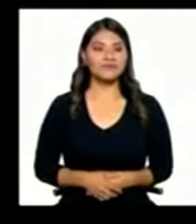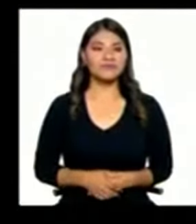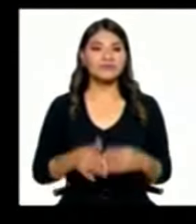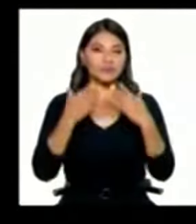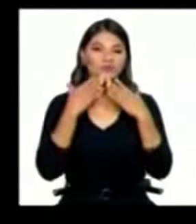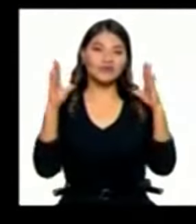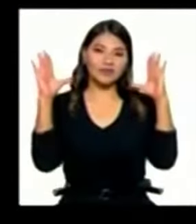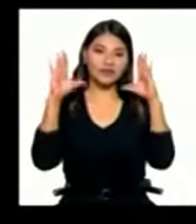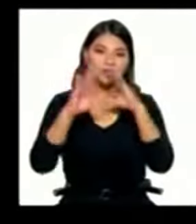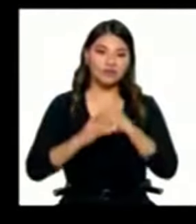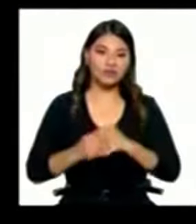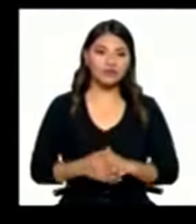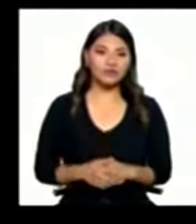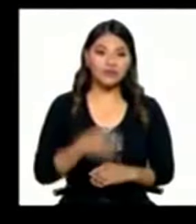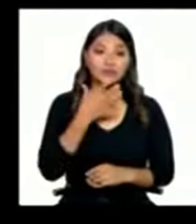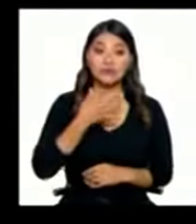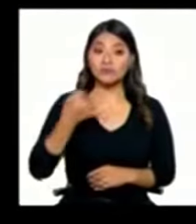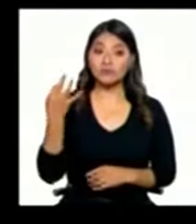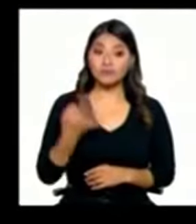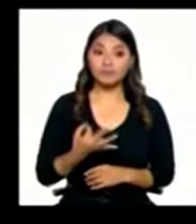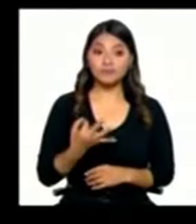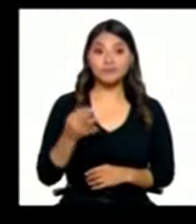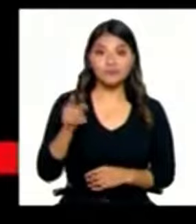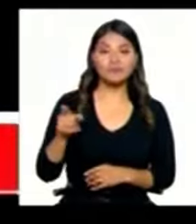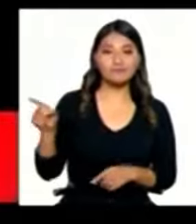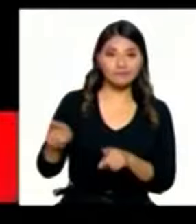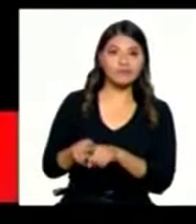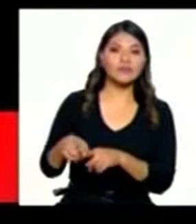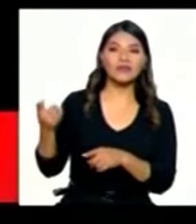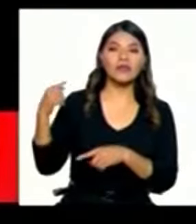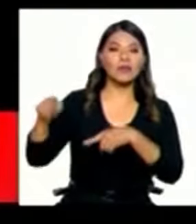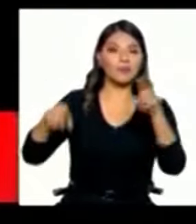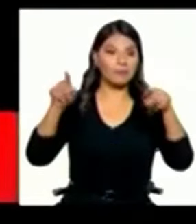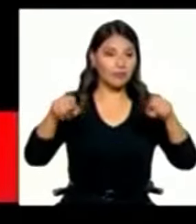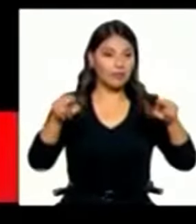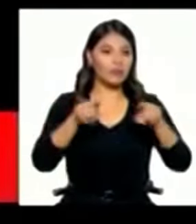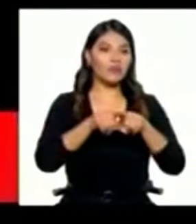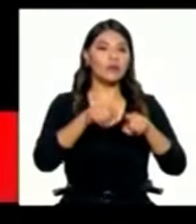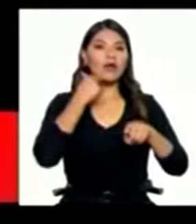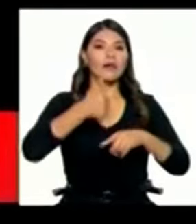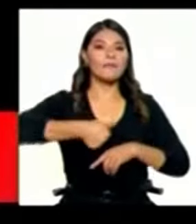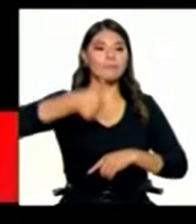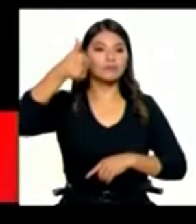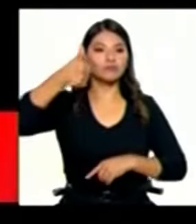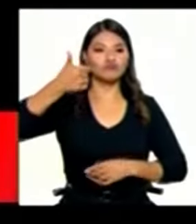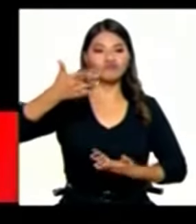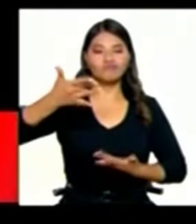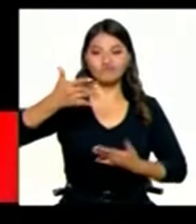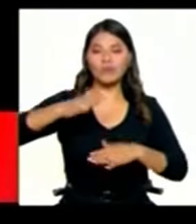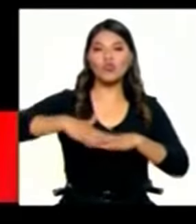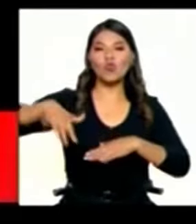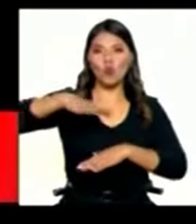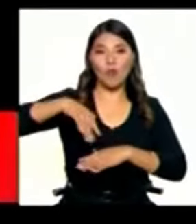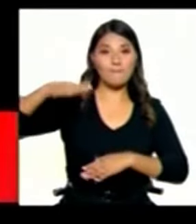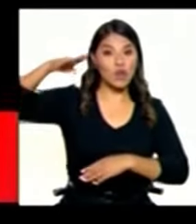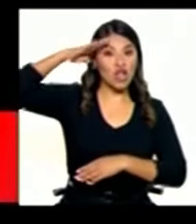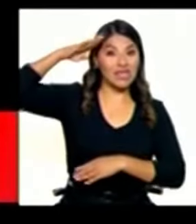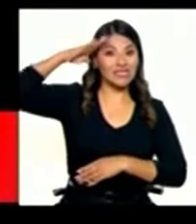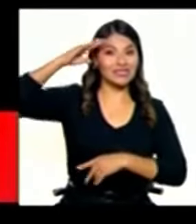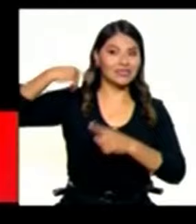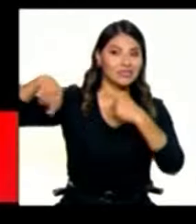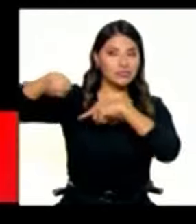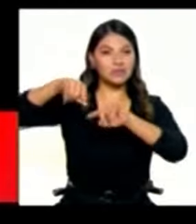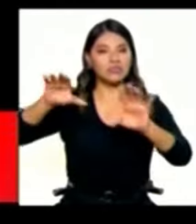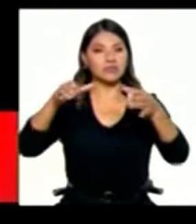Buenas noches. Sí, efectivamente, como lo comentabas, agentes de la Policía Anticorrupción detuvieron hoy en horas